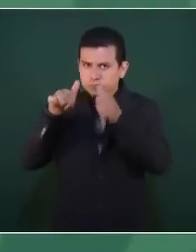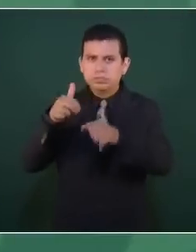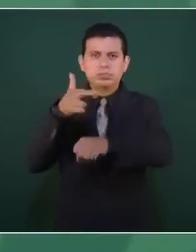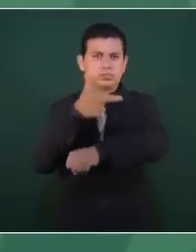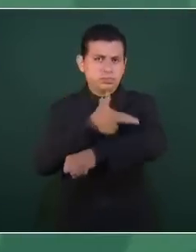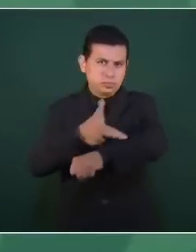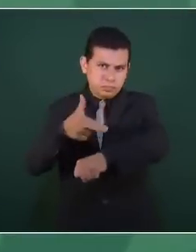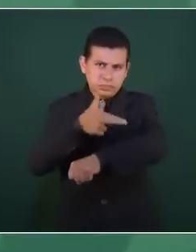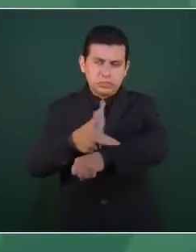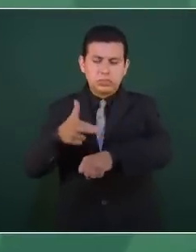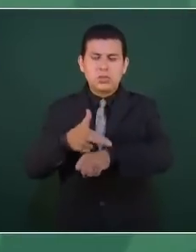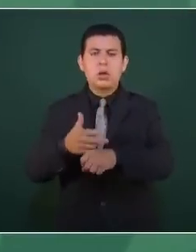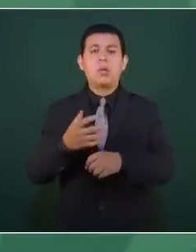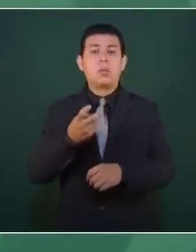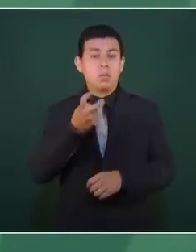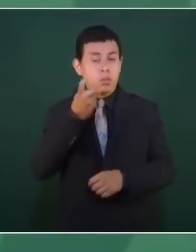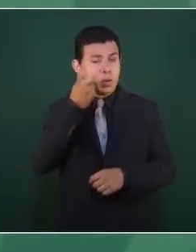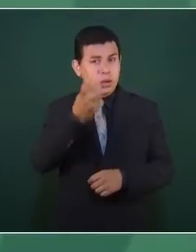Entonces,